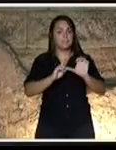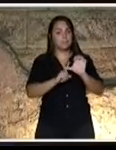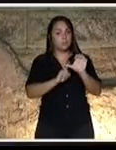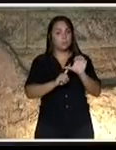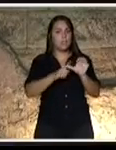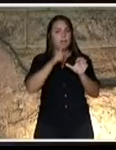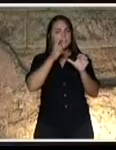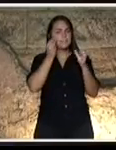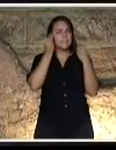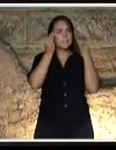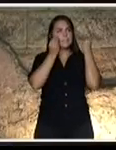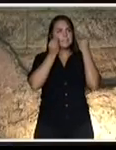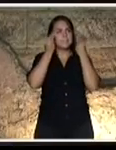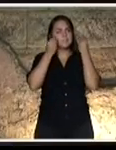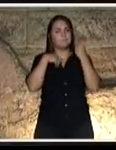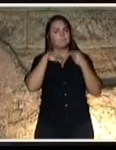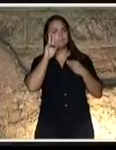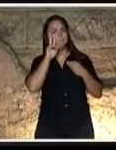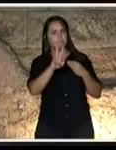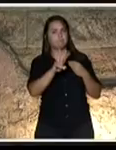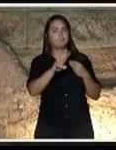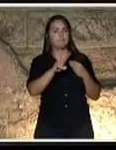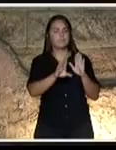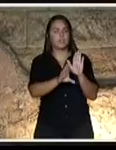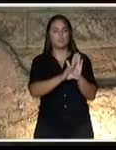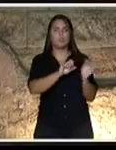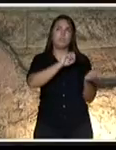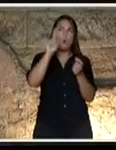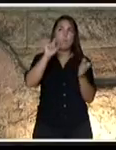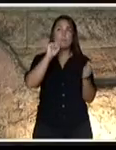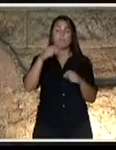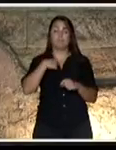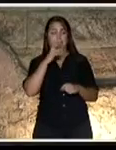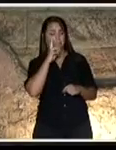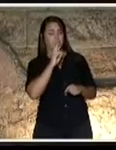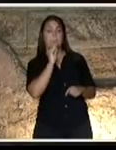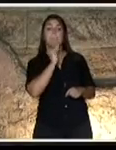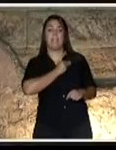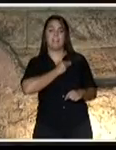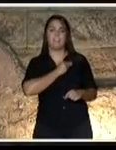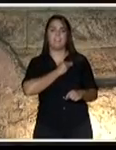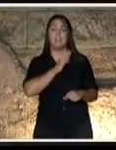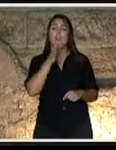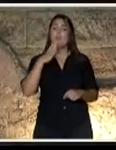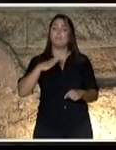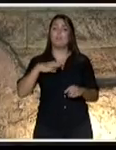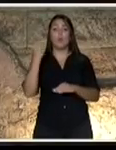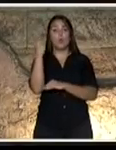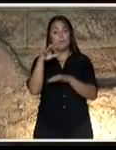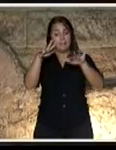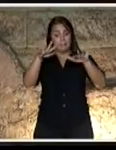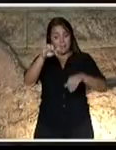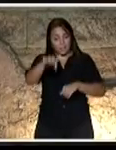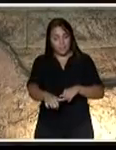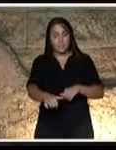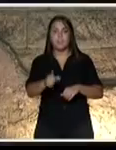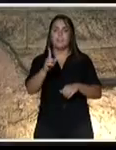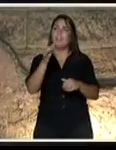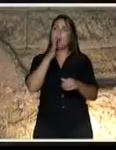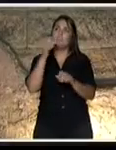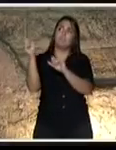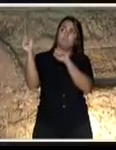aún seguimos viendo cómo marchan y con pena. Dejemos a los jóvenes aquí y traigamos a todos los que